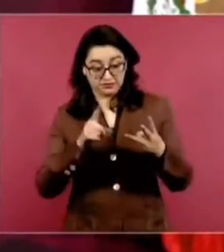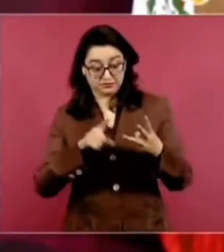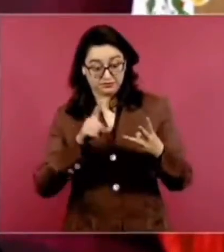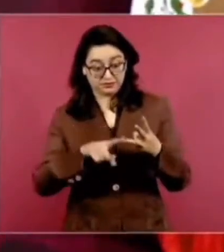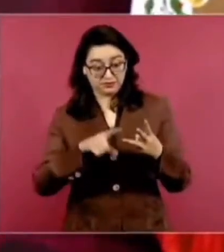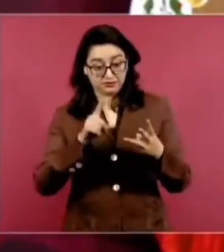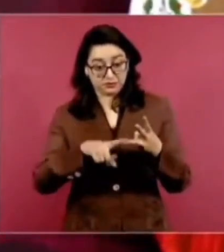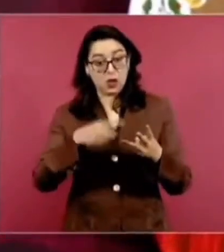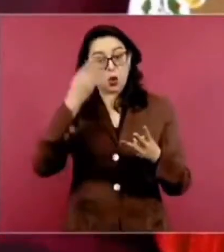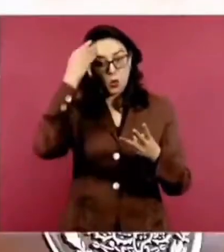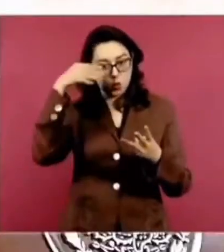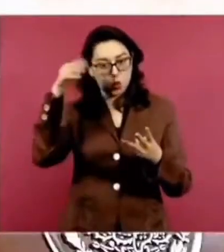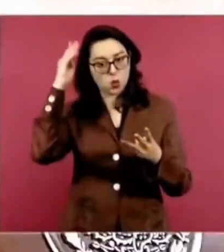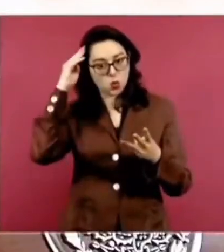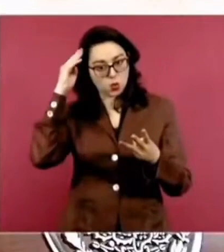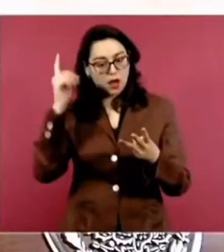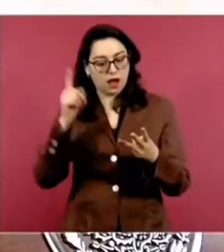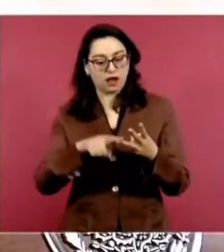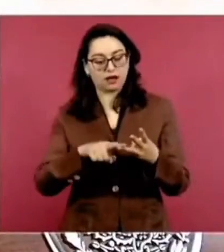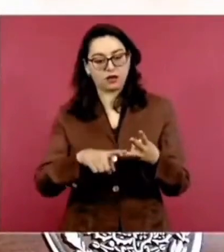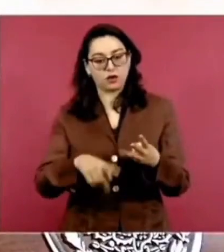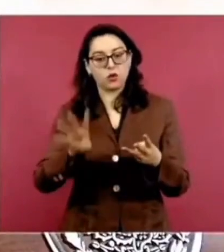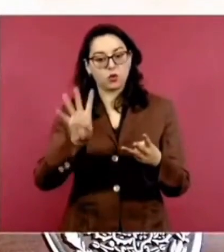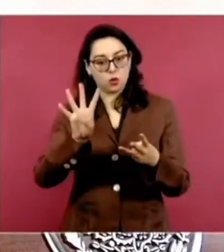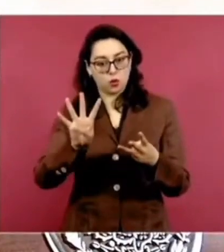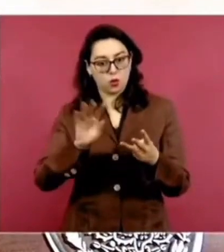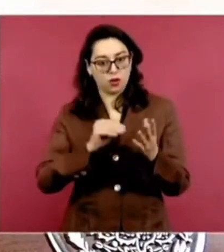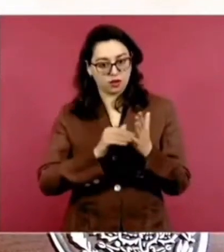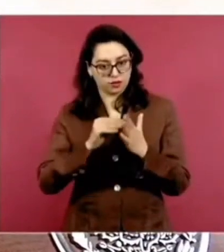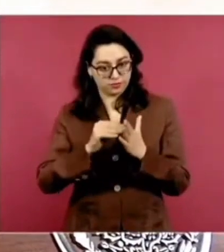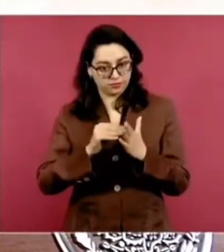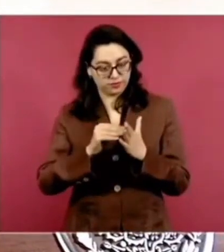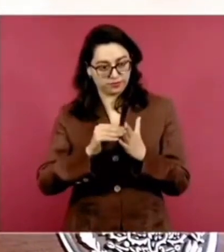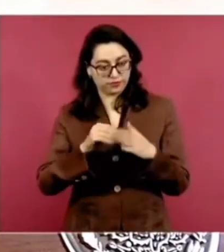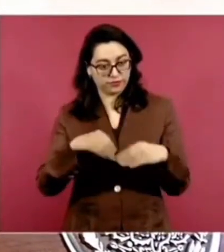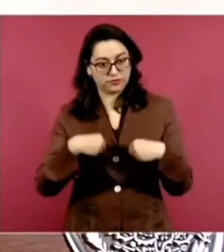hermanos cubanos, 4 millones.